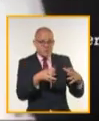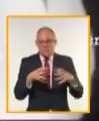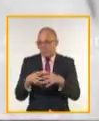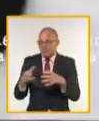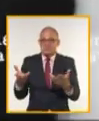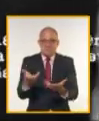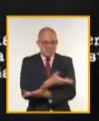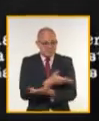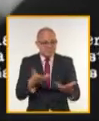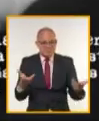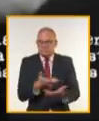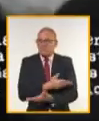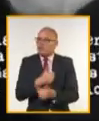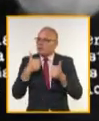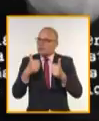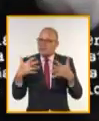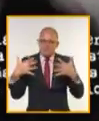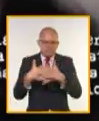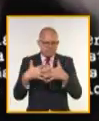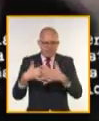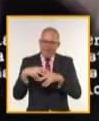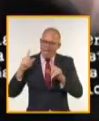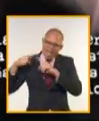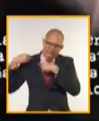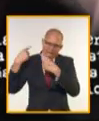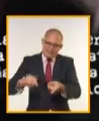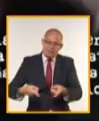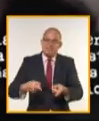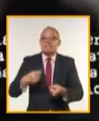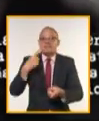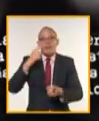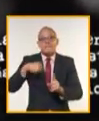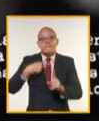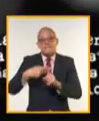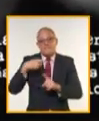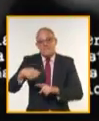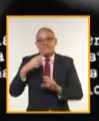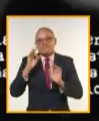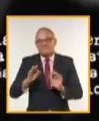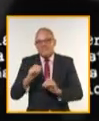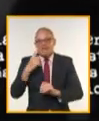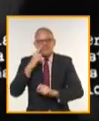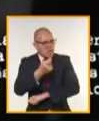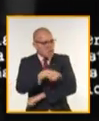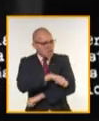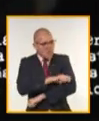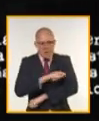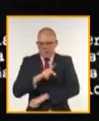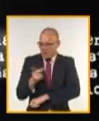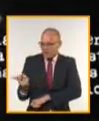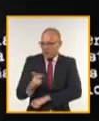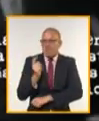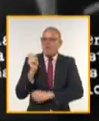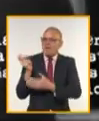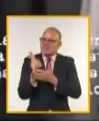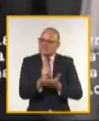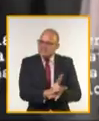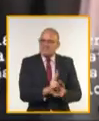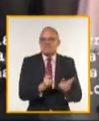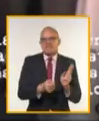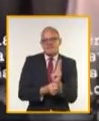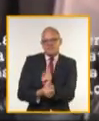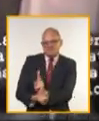del escenario internacional y se han fortalecido por la cercanía entre sus pueblos y las visitas de Estado que han marcado hitos en